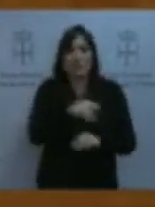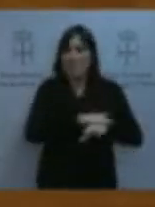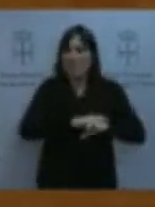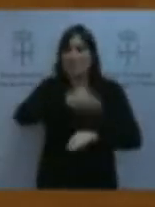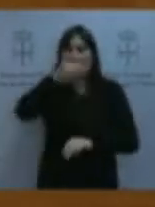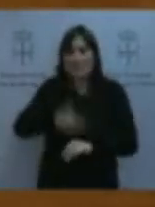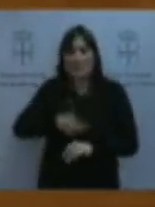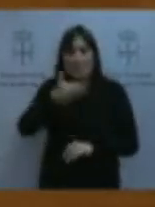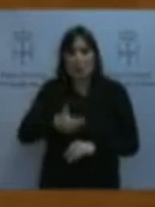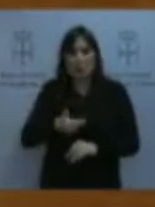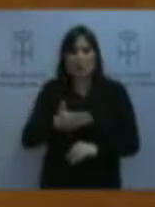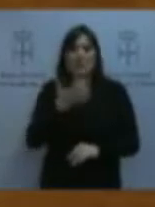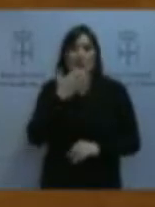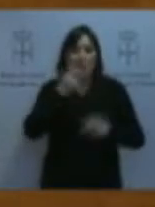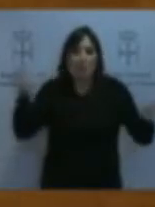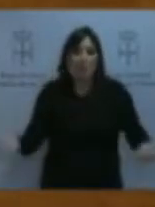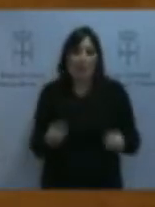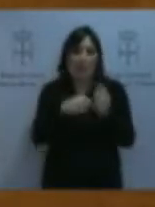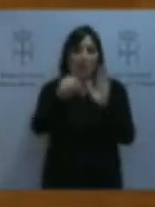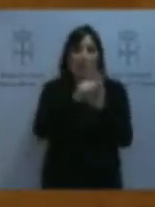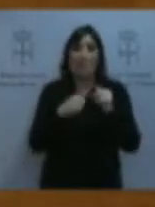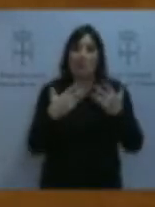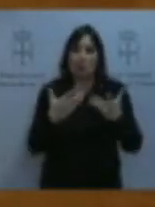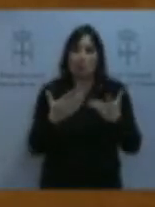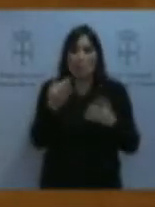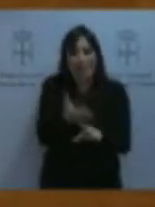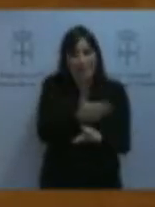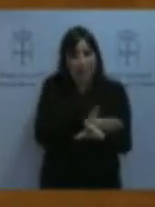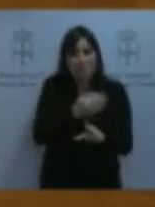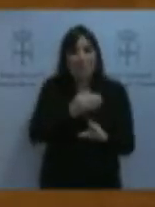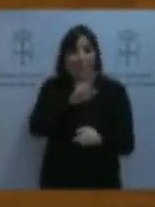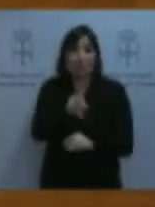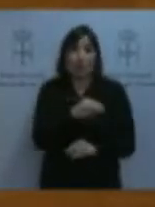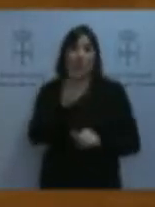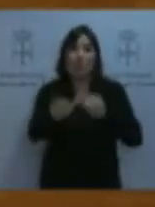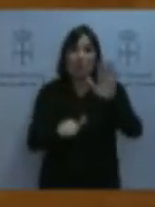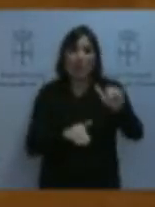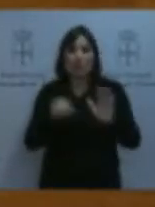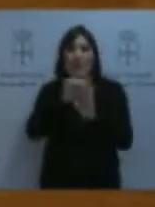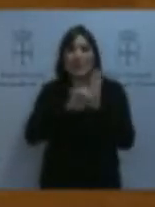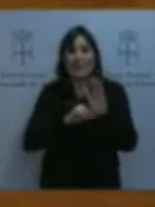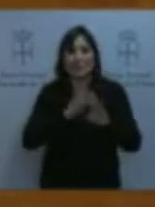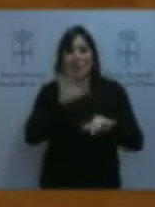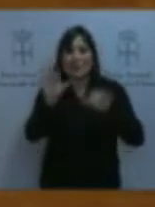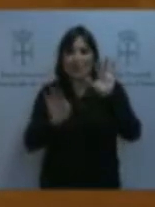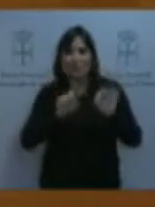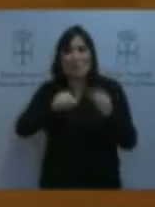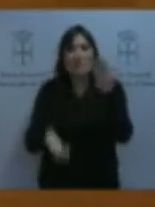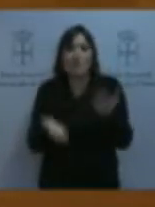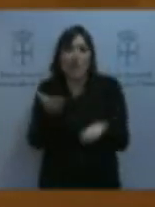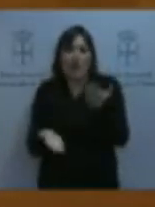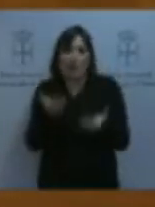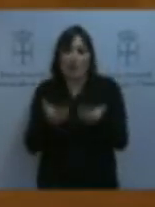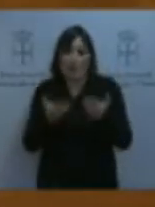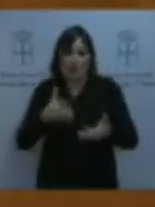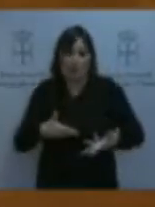antelación, incluso en la resolución de convocatoria, los criterios de selección y valoración de de la manera más detallada posible las instrucciones sobre el desarrollo